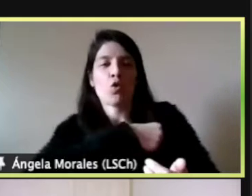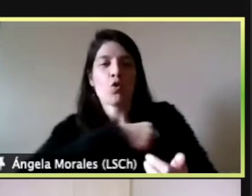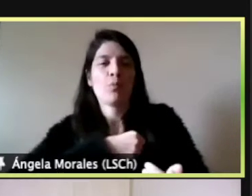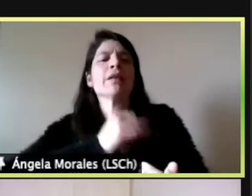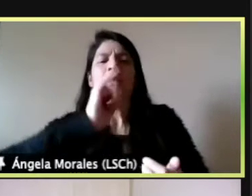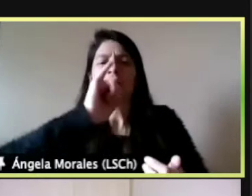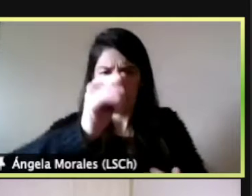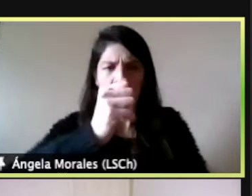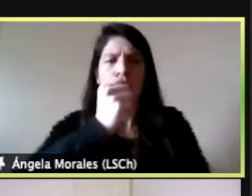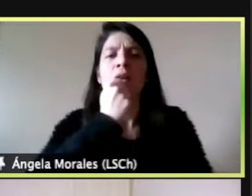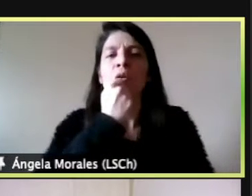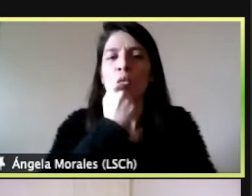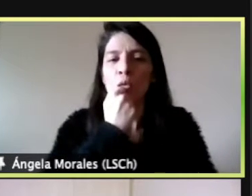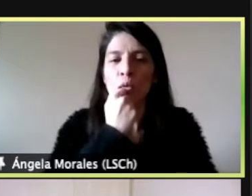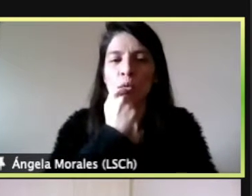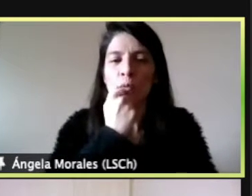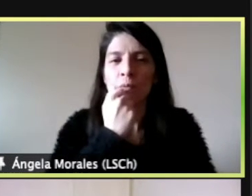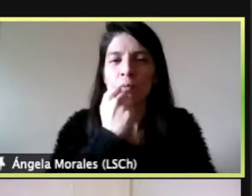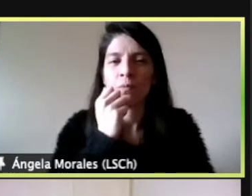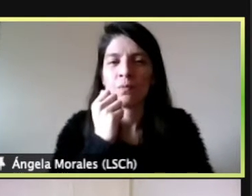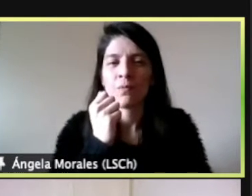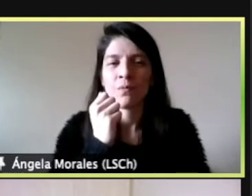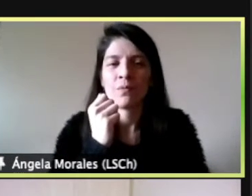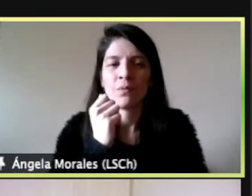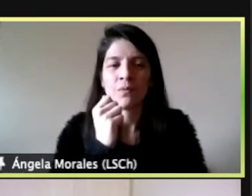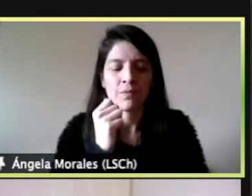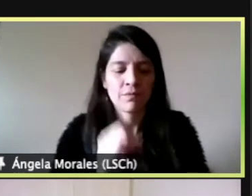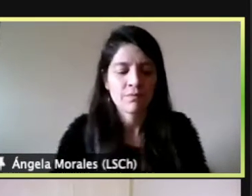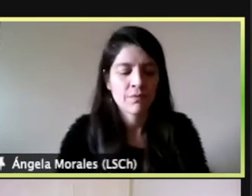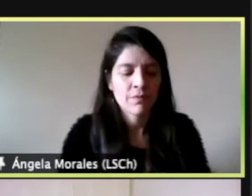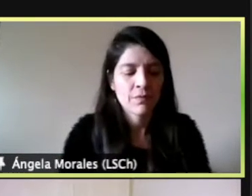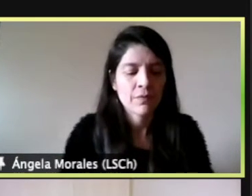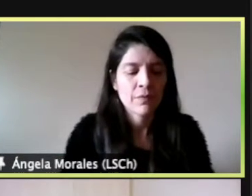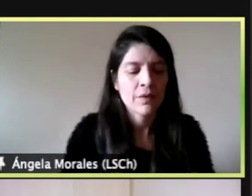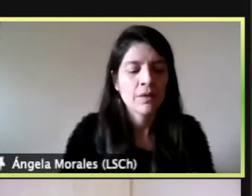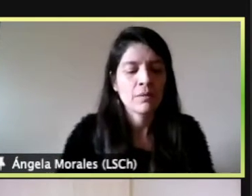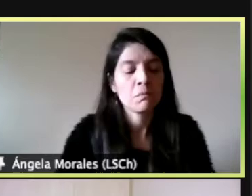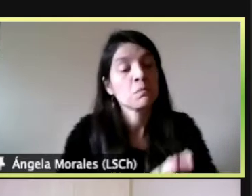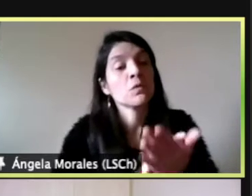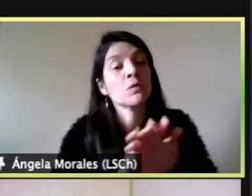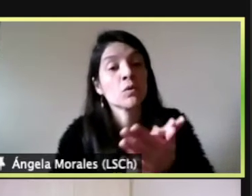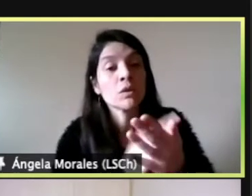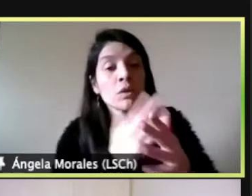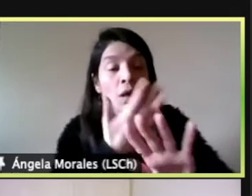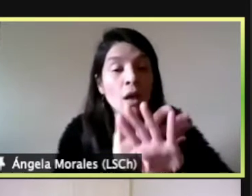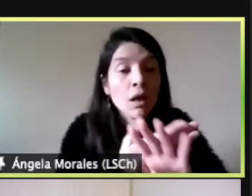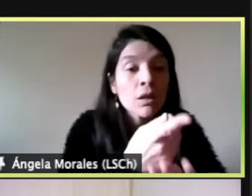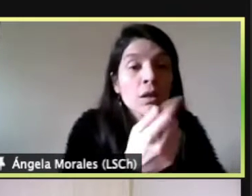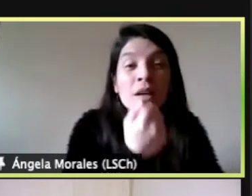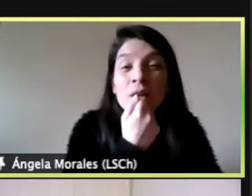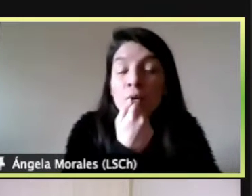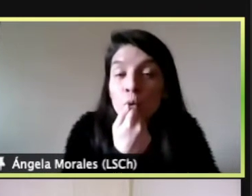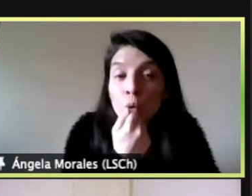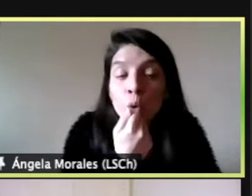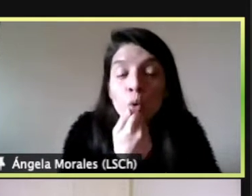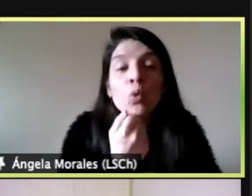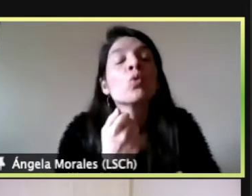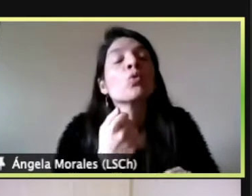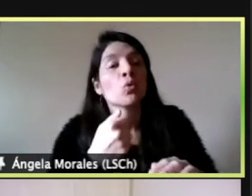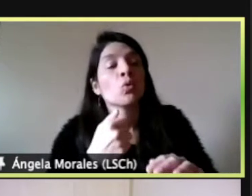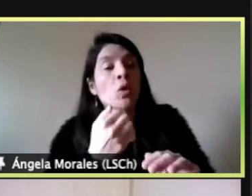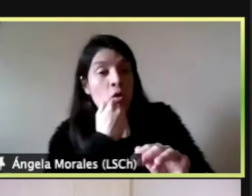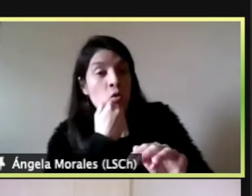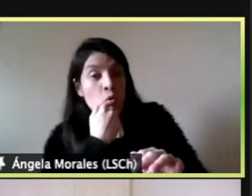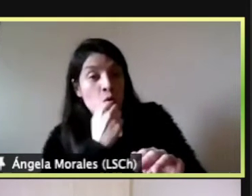la idea es que yo puedo ver si es que existe un error. Yo puedo darle un valor. Si es que me da algún tipo de error, que me